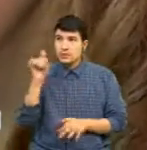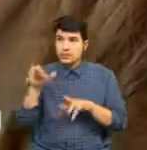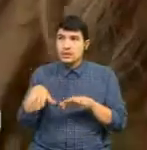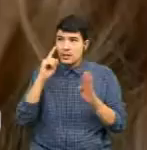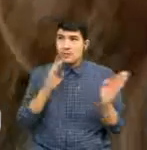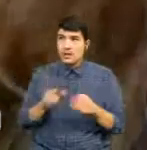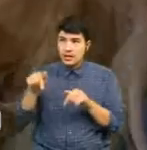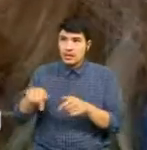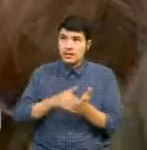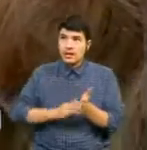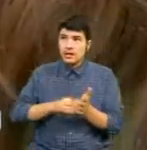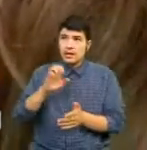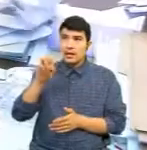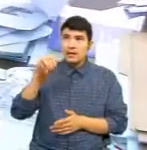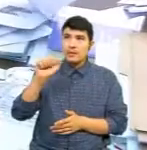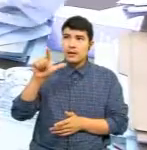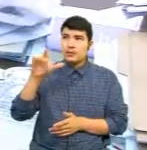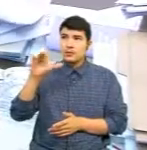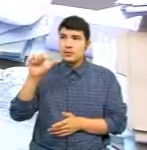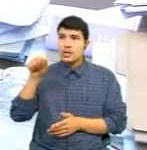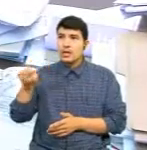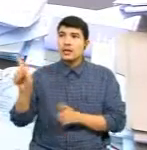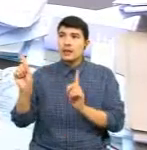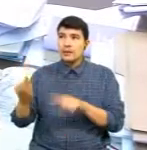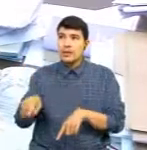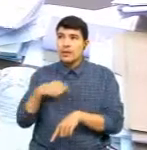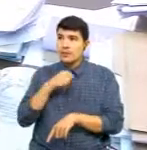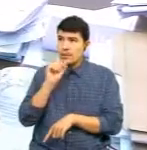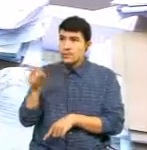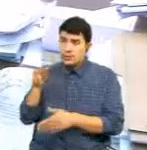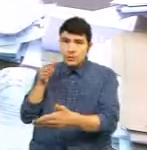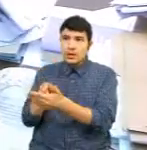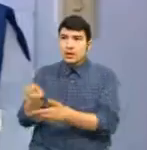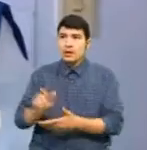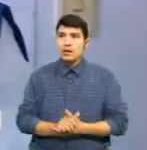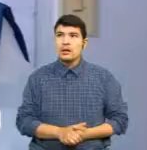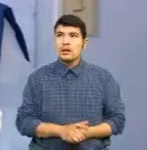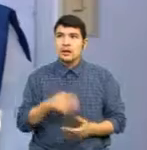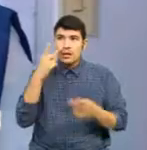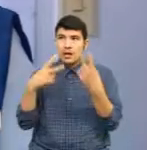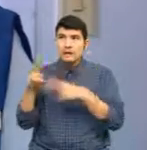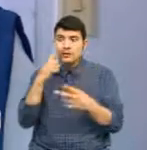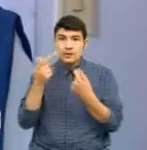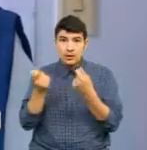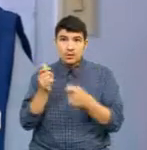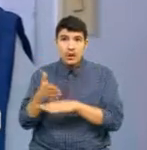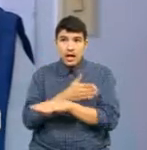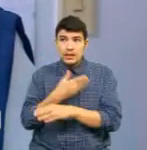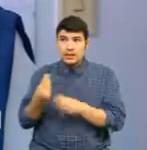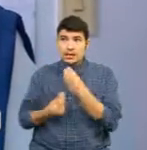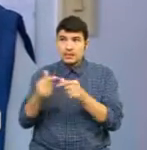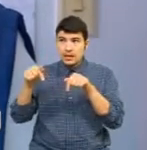de floridablanca emma lucía amaya donde también fue interpuesta la queja o según la visita de control que se realizó por